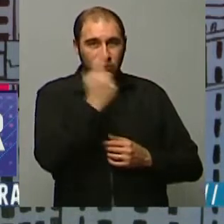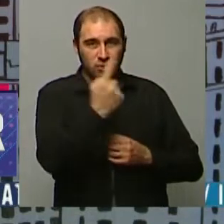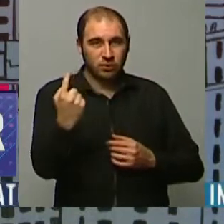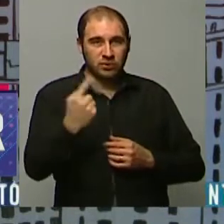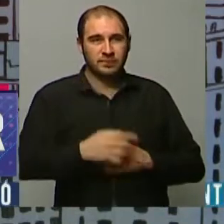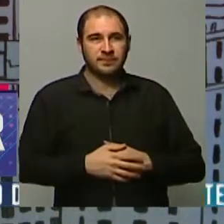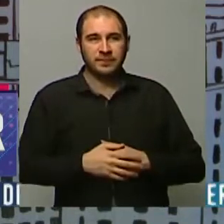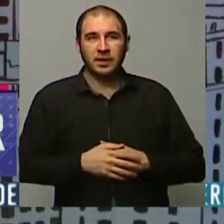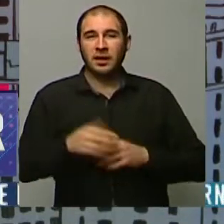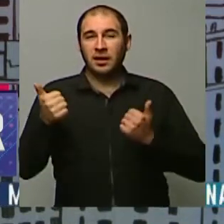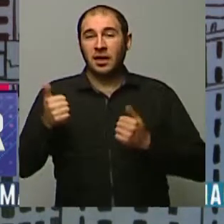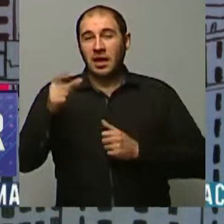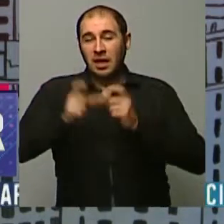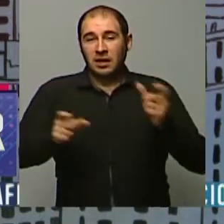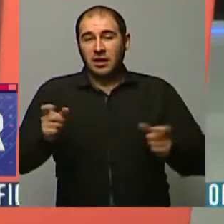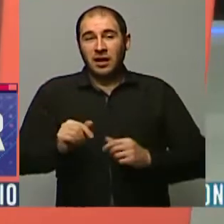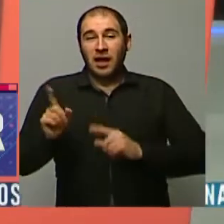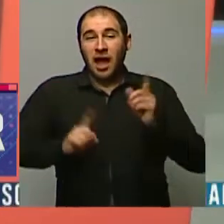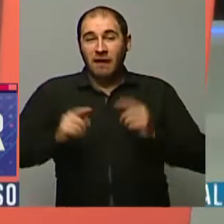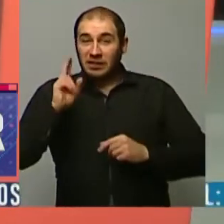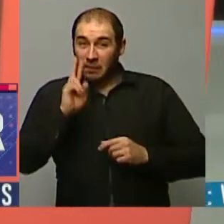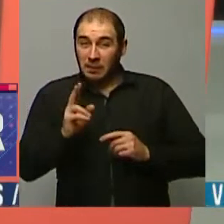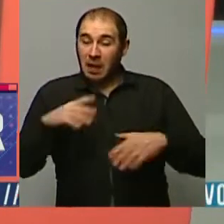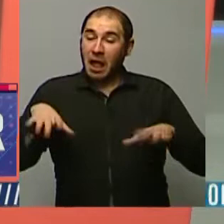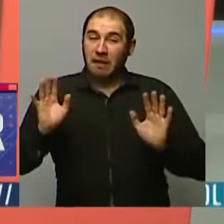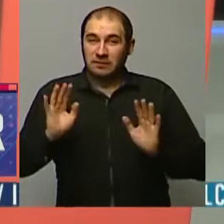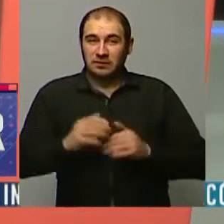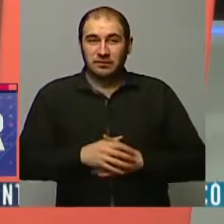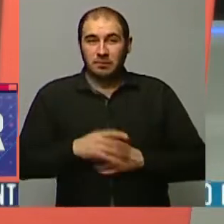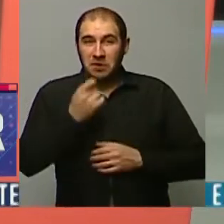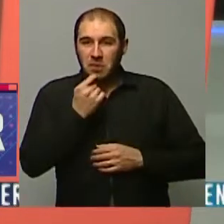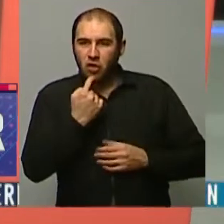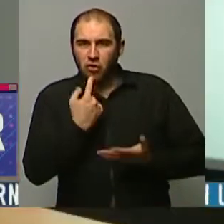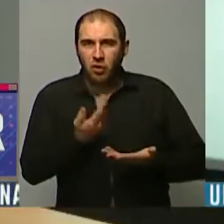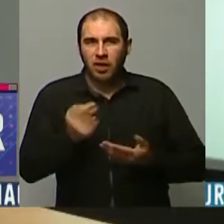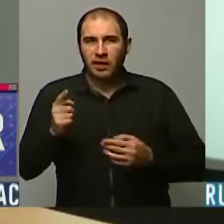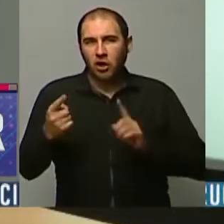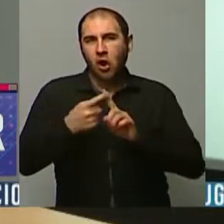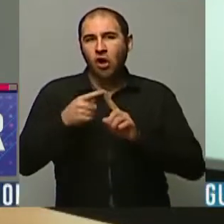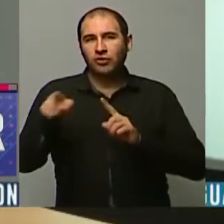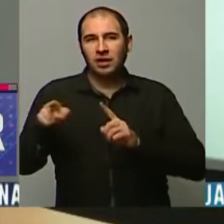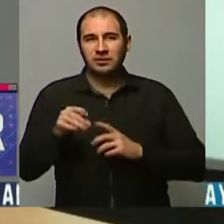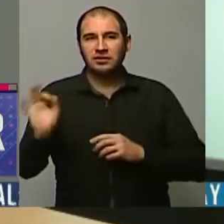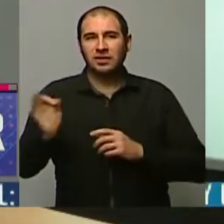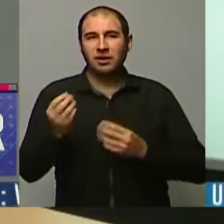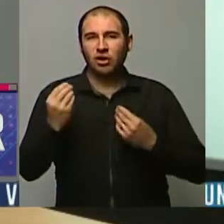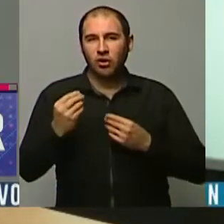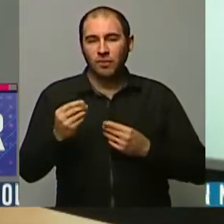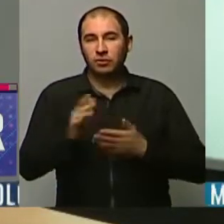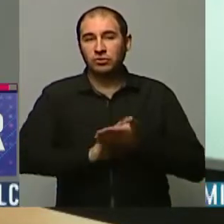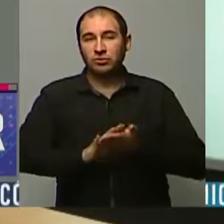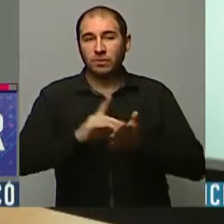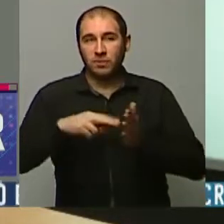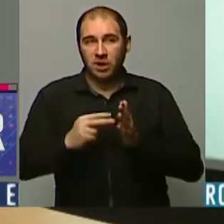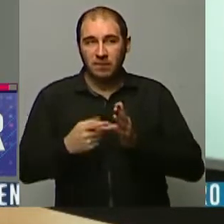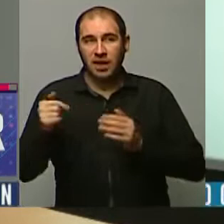261-565-9911. Bueno, para aquellos que por ahí están viendo y por ahí nos llega la inquietud de que quieren tomar contacto con usted para saber cómo puede enfrentar este momento